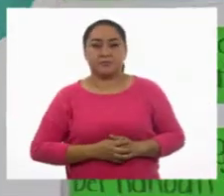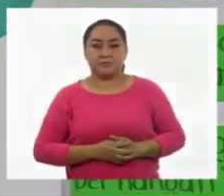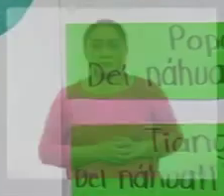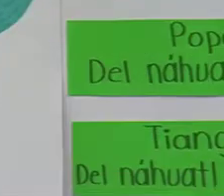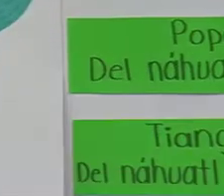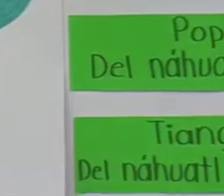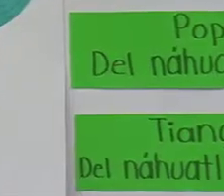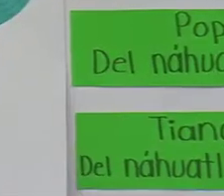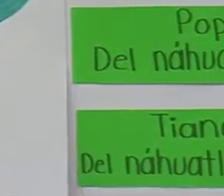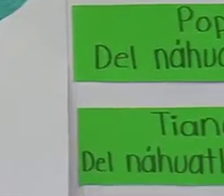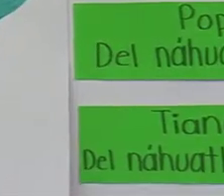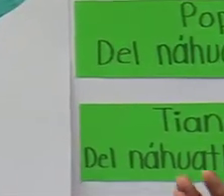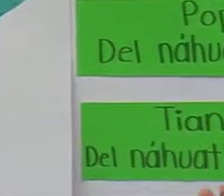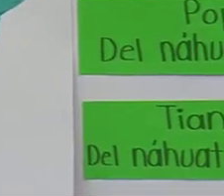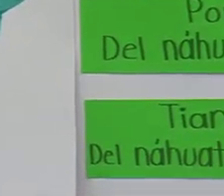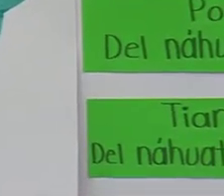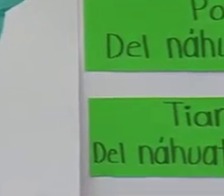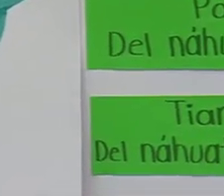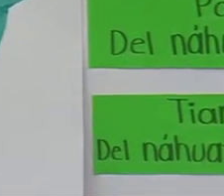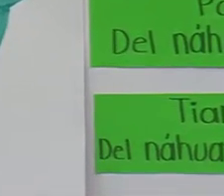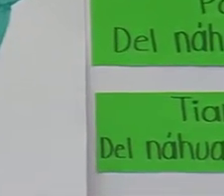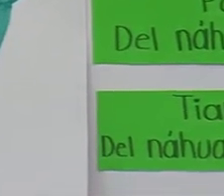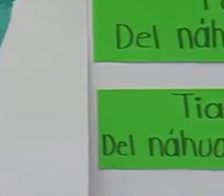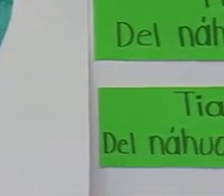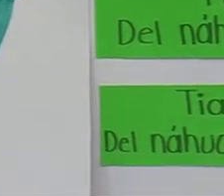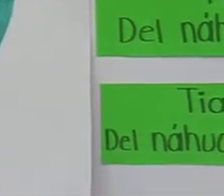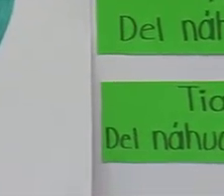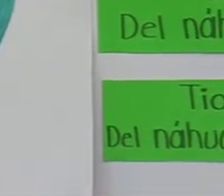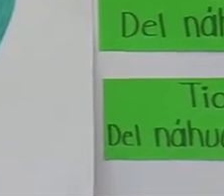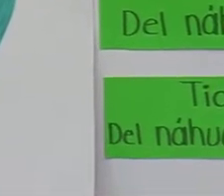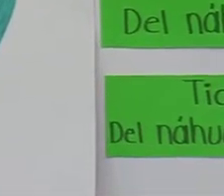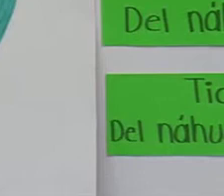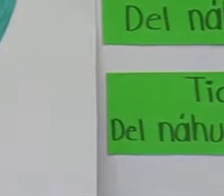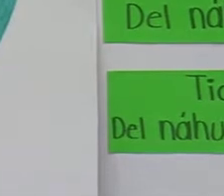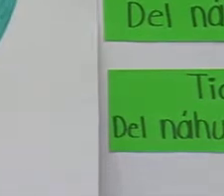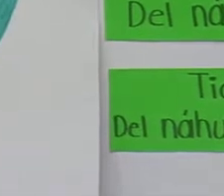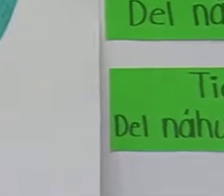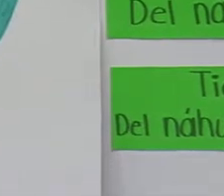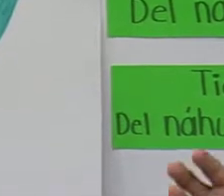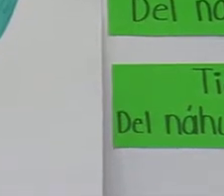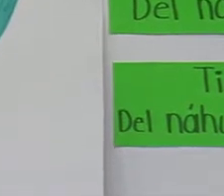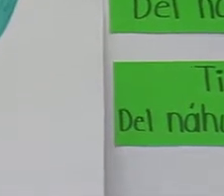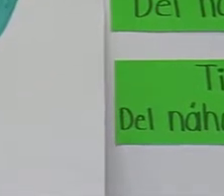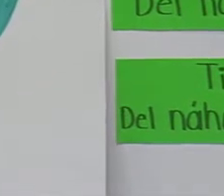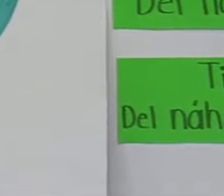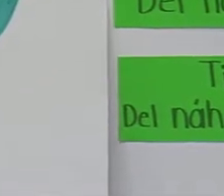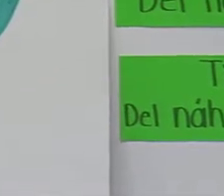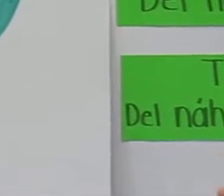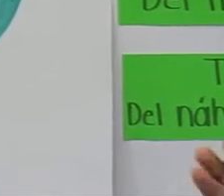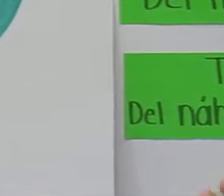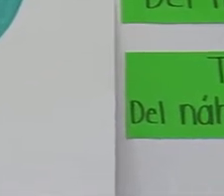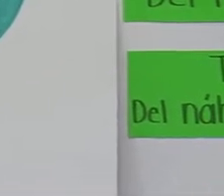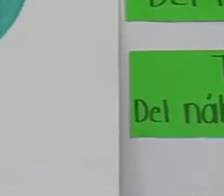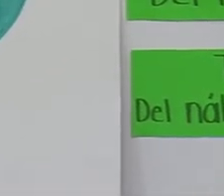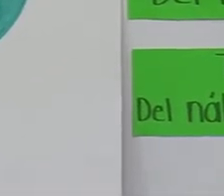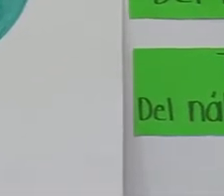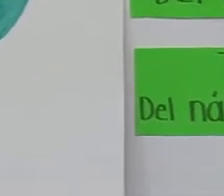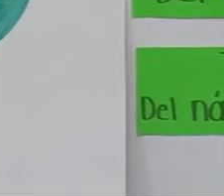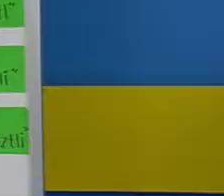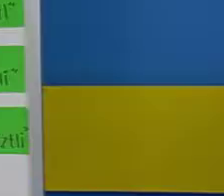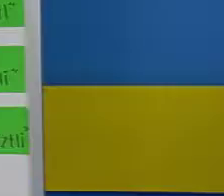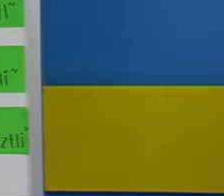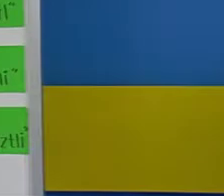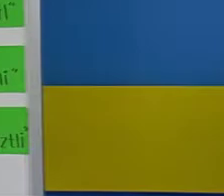Tepahuiltis, in, la nonotzalisli, la ihnu, kiman, tilaslanes, in, la nonotzalisli,